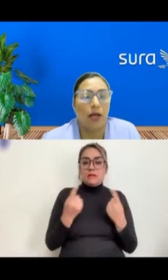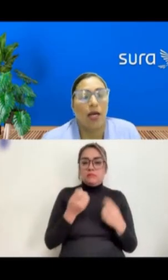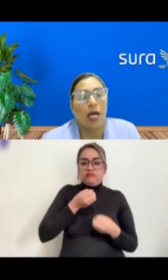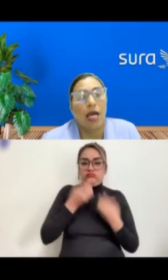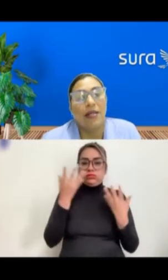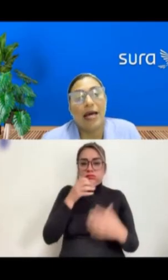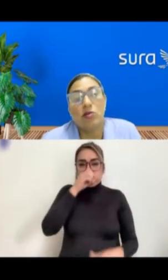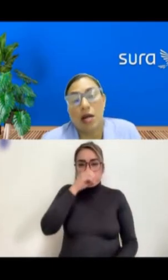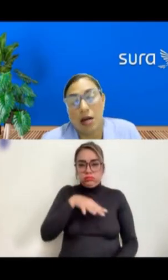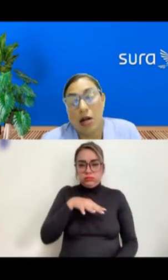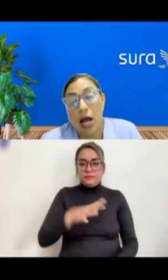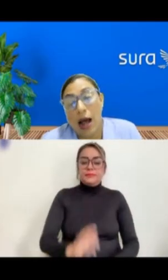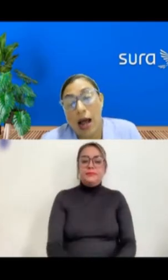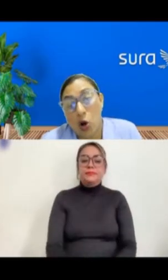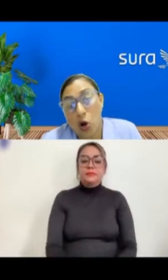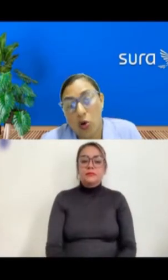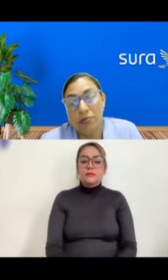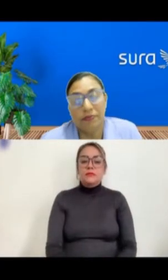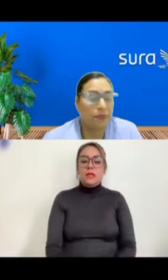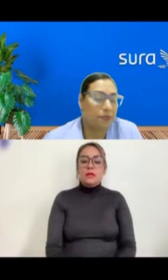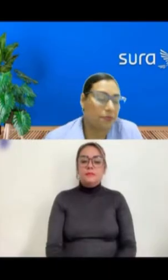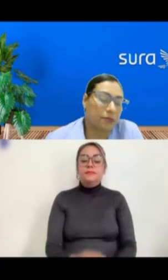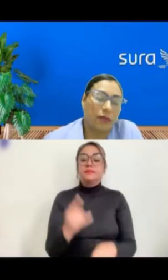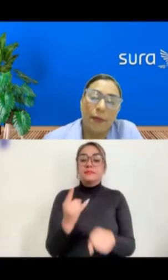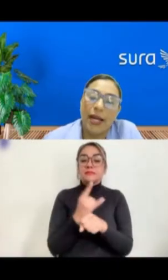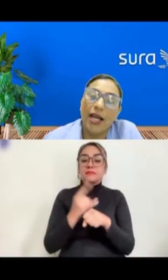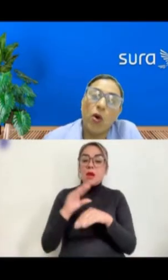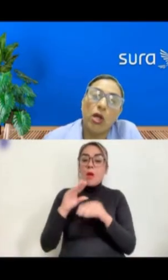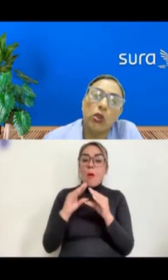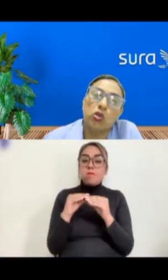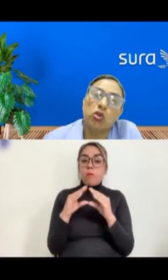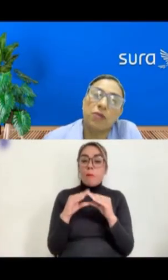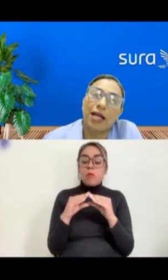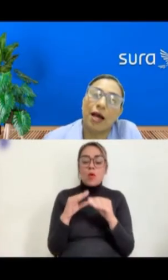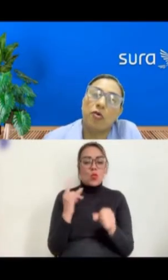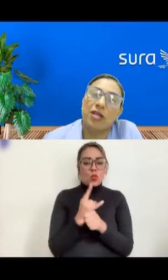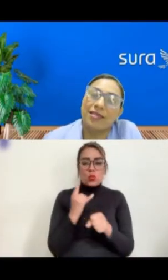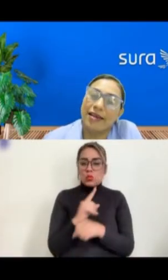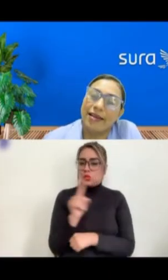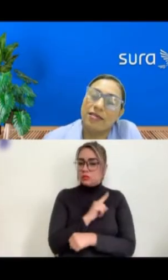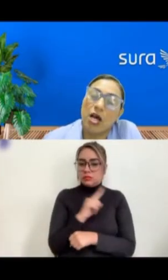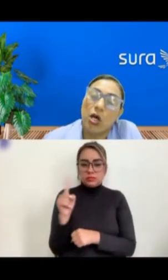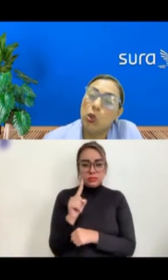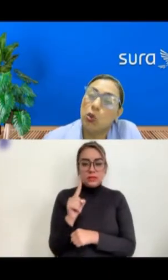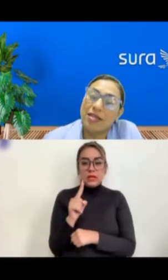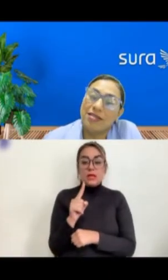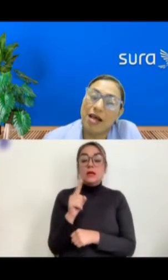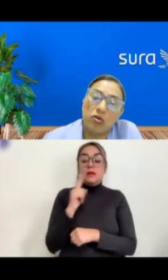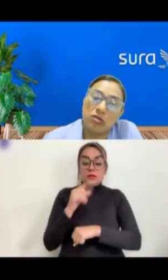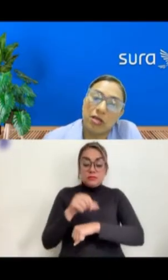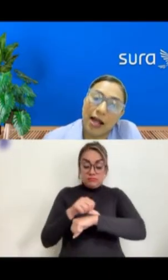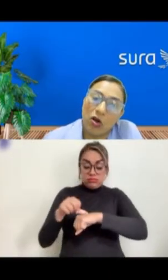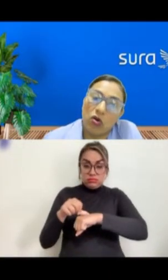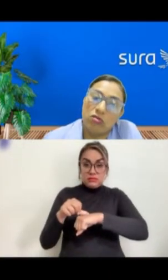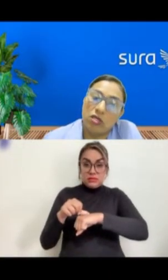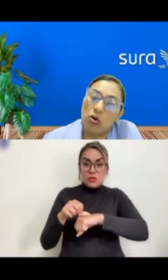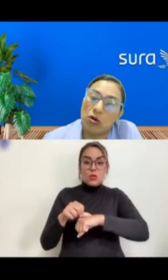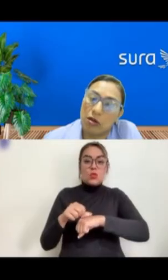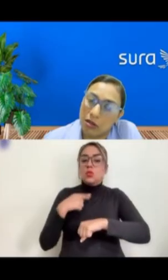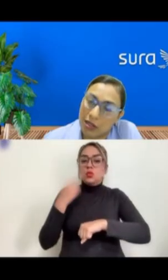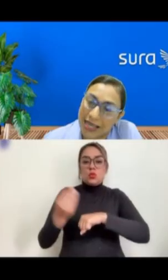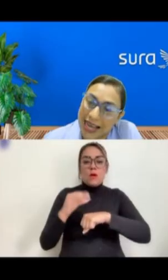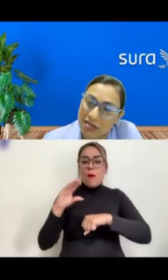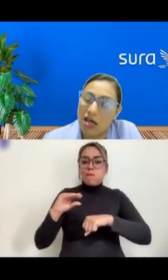esta herida. Evitar usar el algodón. Mire que cuando nosotros manejamos las heridas, no utilizamos